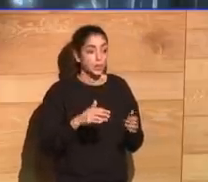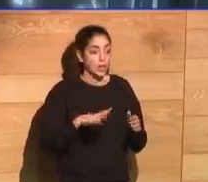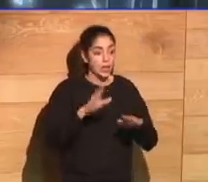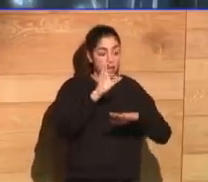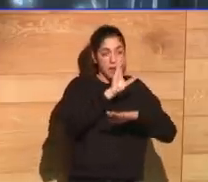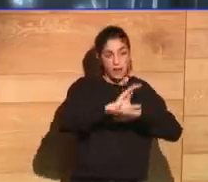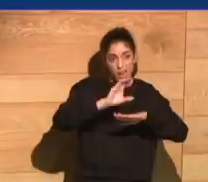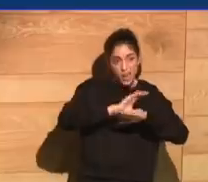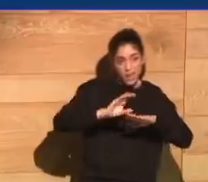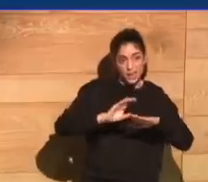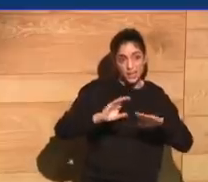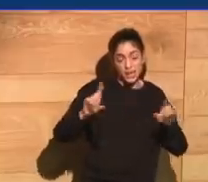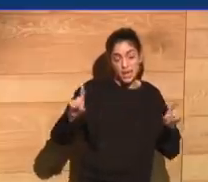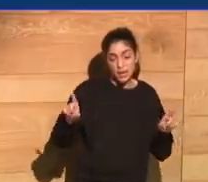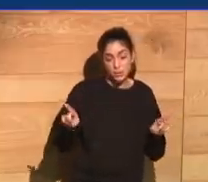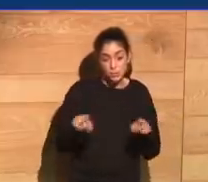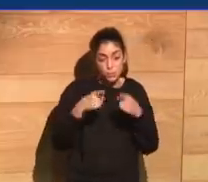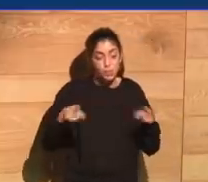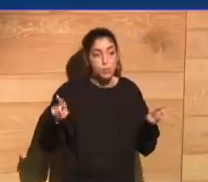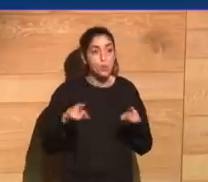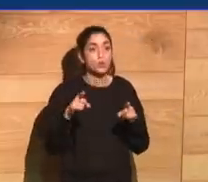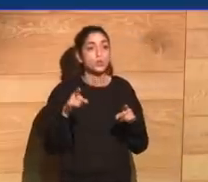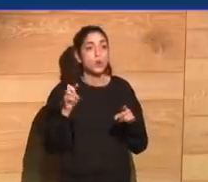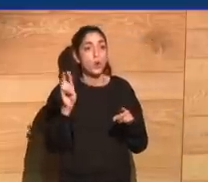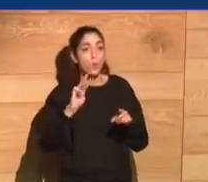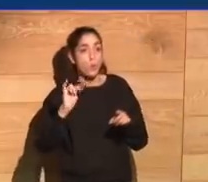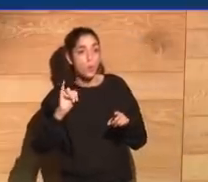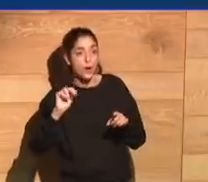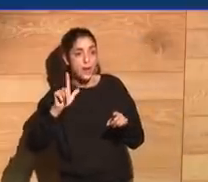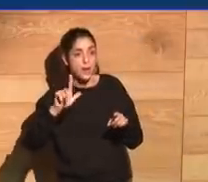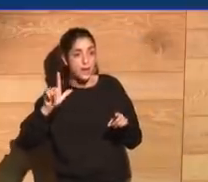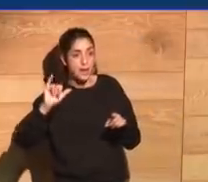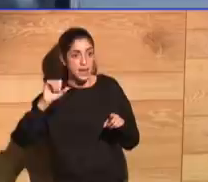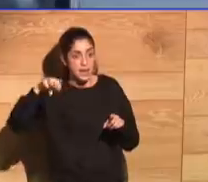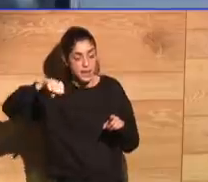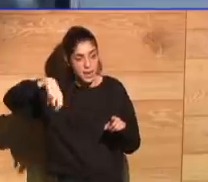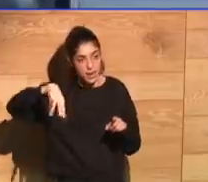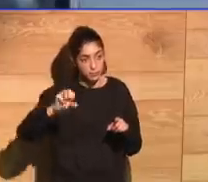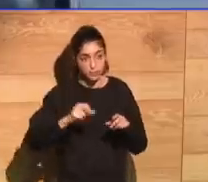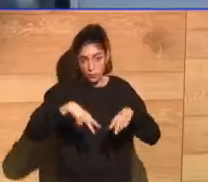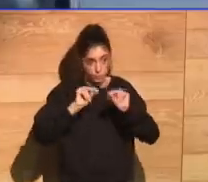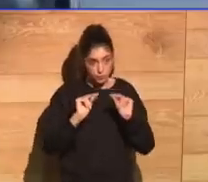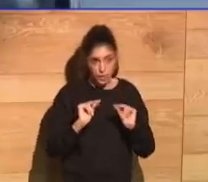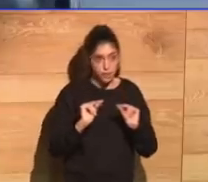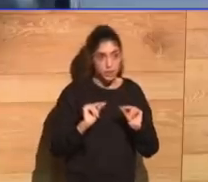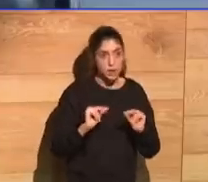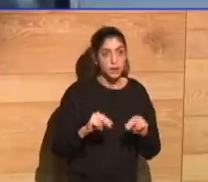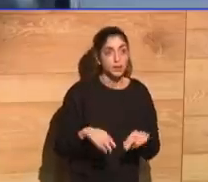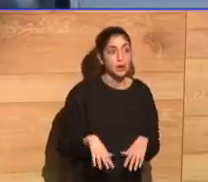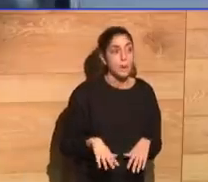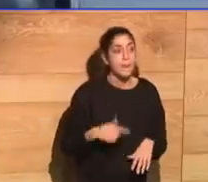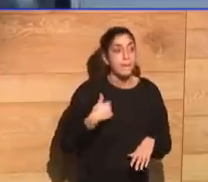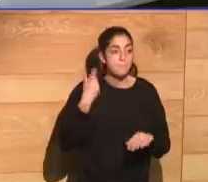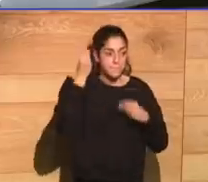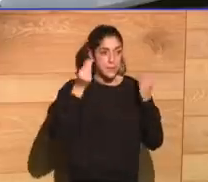carrera del músico Williams. ¿Eso dijo? Eso es. No sabía. Pero bueno, se equivocaron, ¿no? Y de hecho...